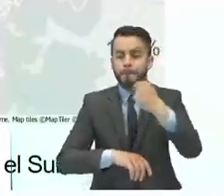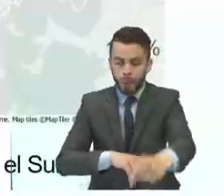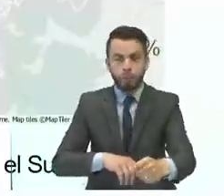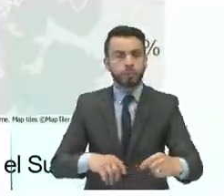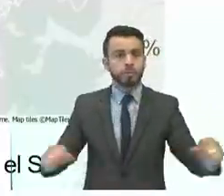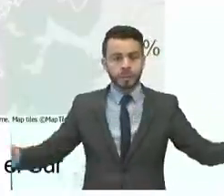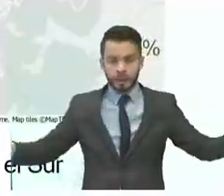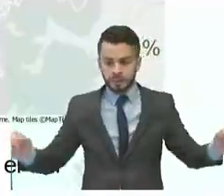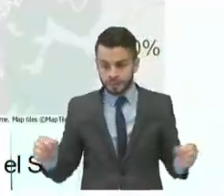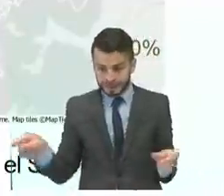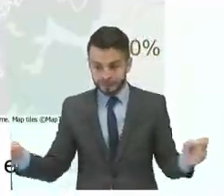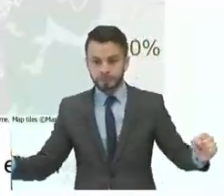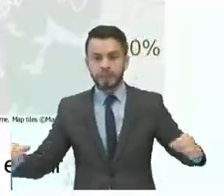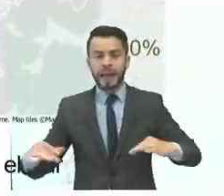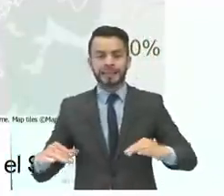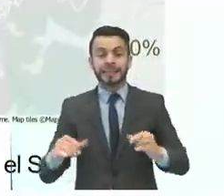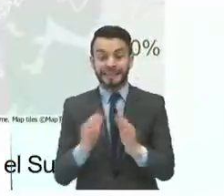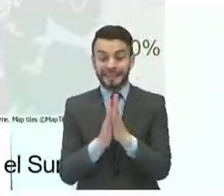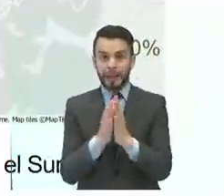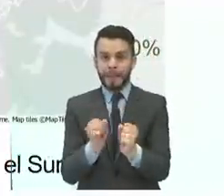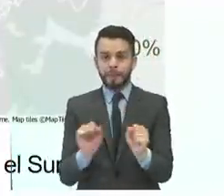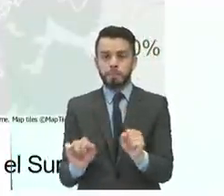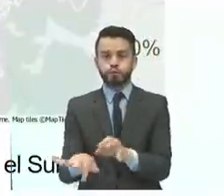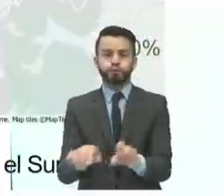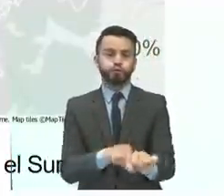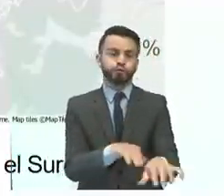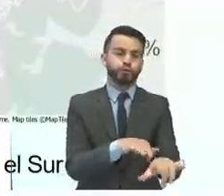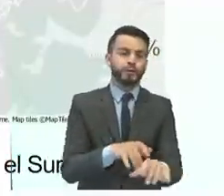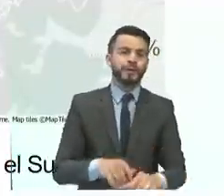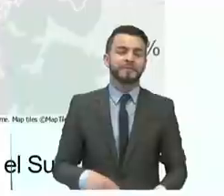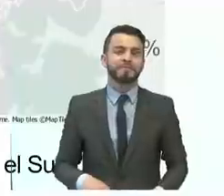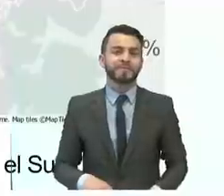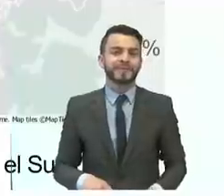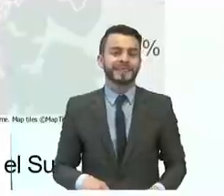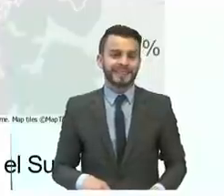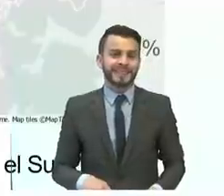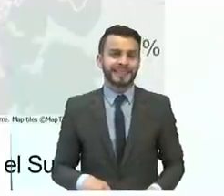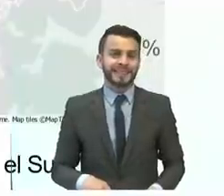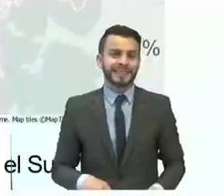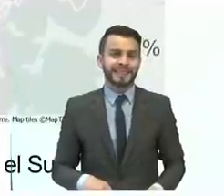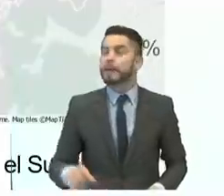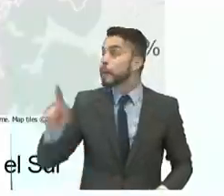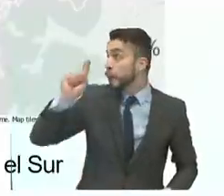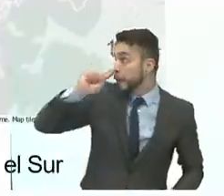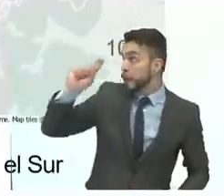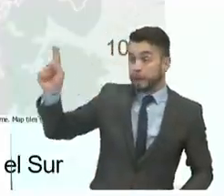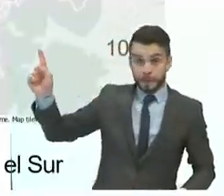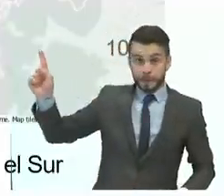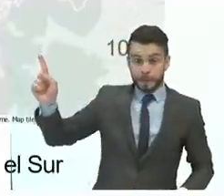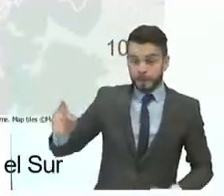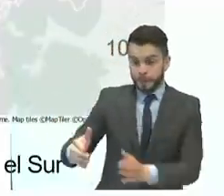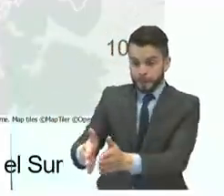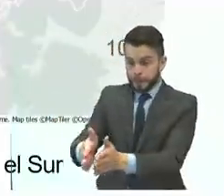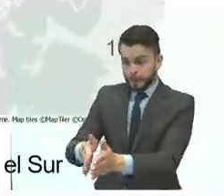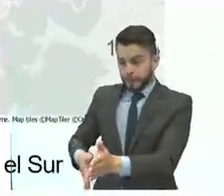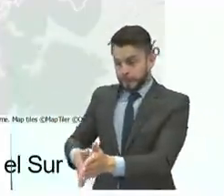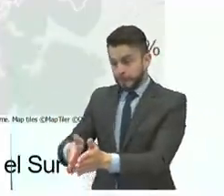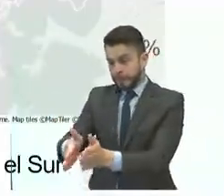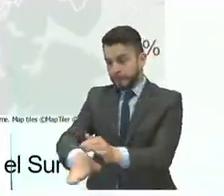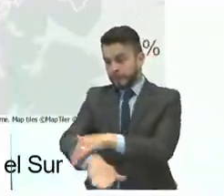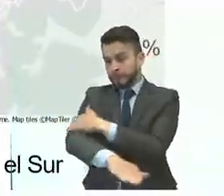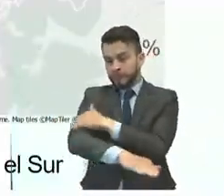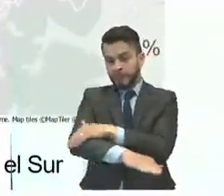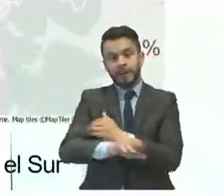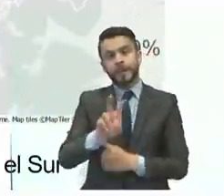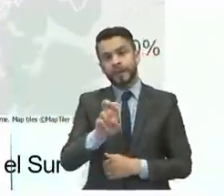corredor. Como ustedes ven, el corredor entre la 72 y